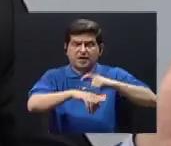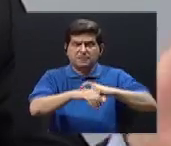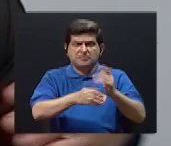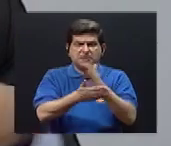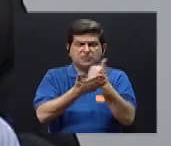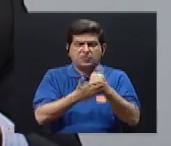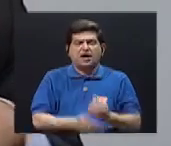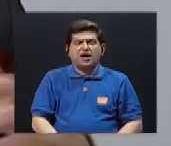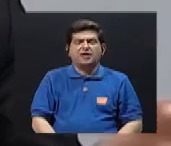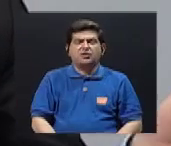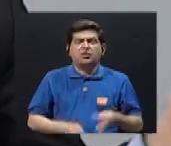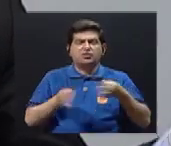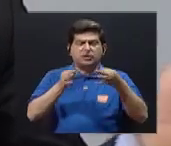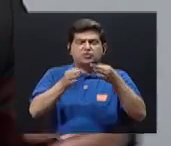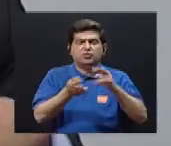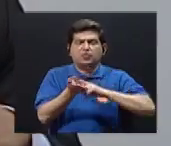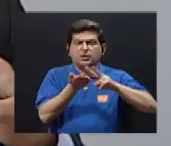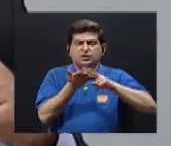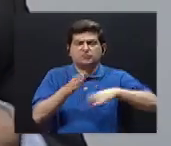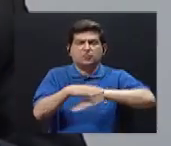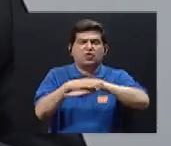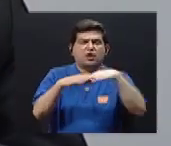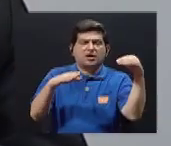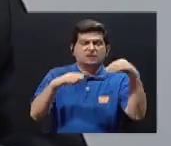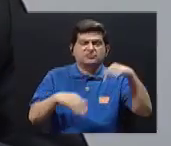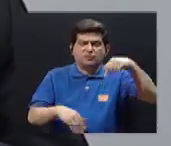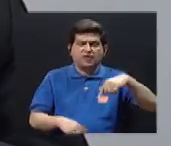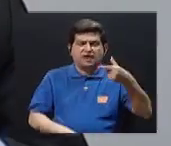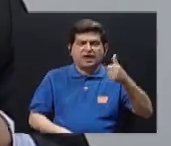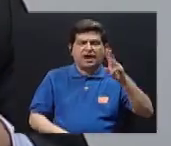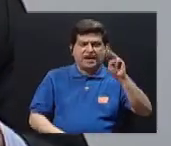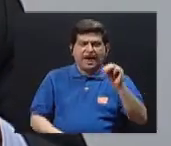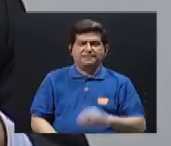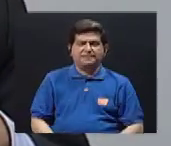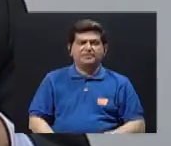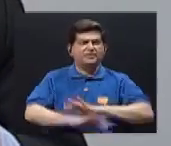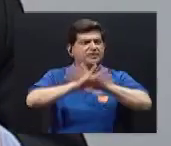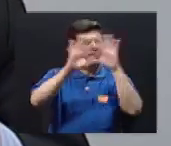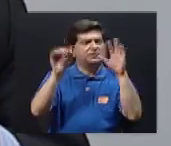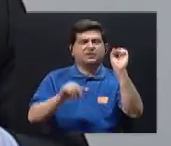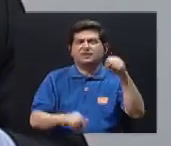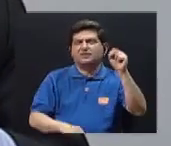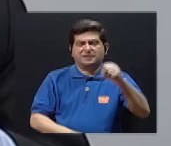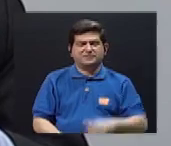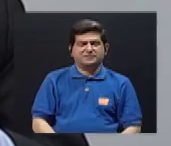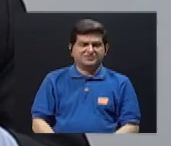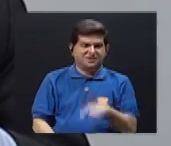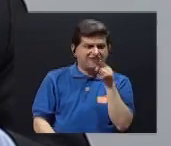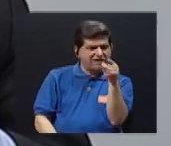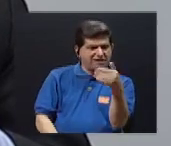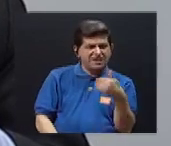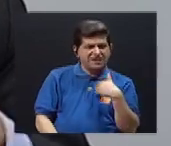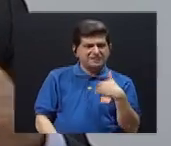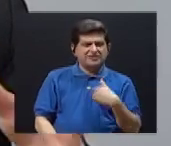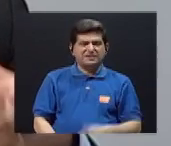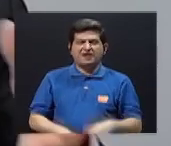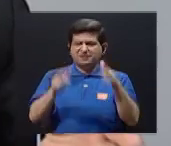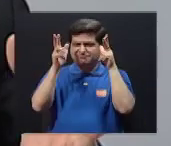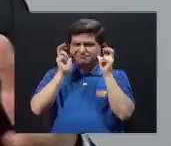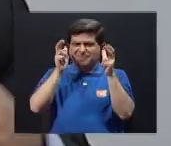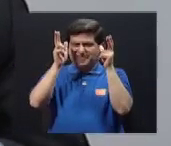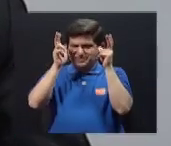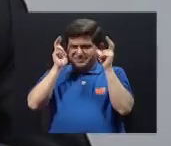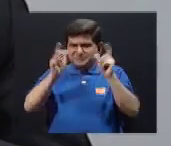Cuando sale algo de Turismo Verde también son tomas que son fuera del área metropolitana y está claro, digamos, que efectivamente hay una